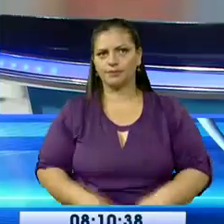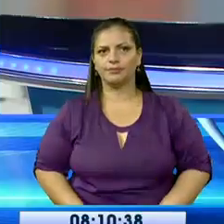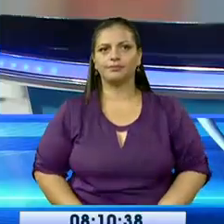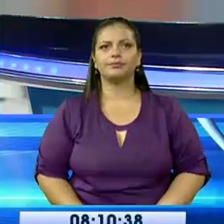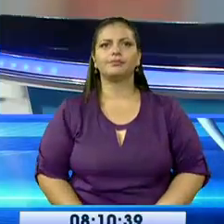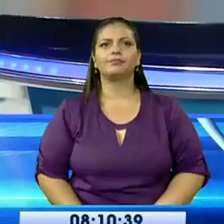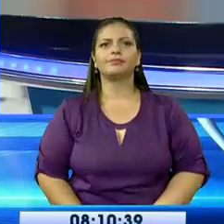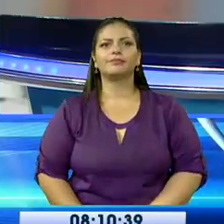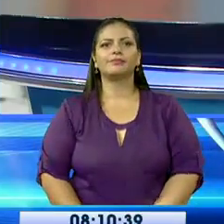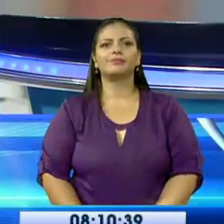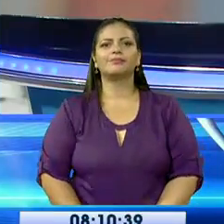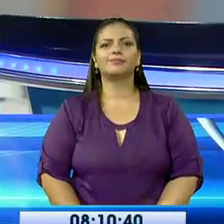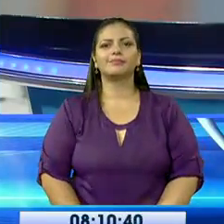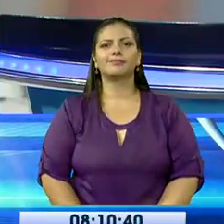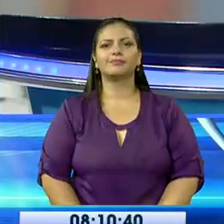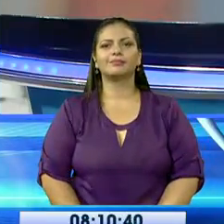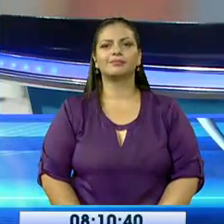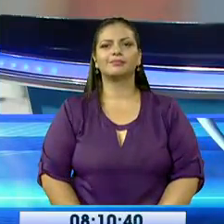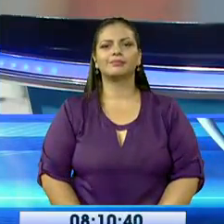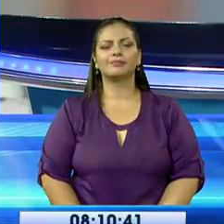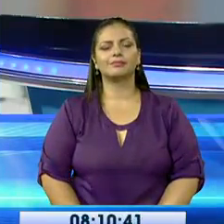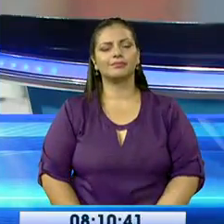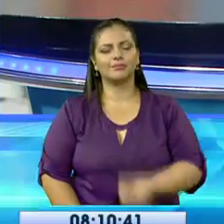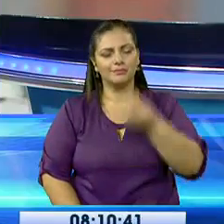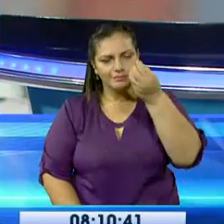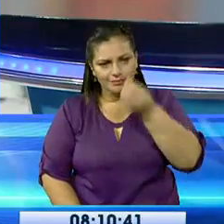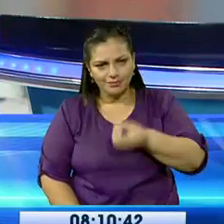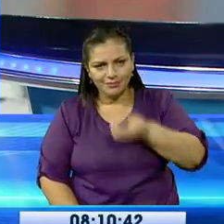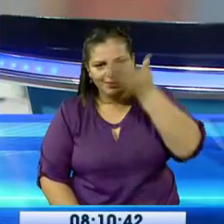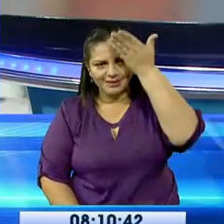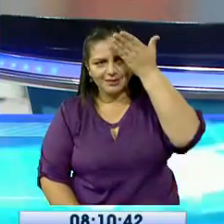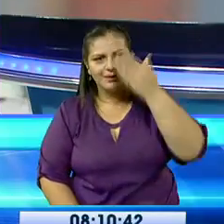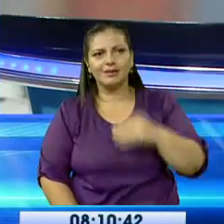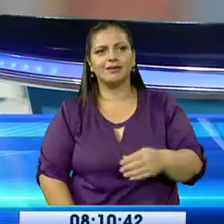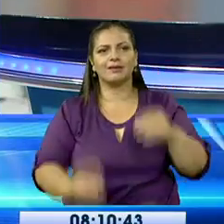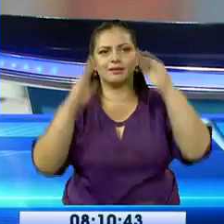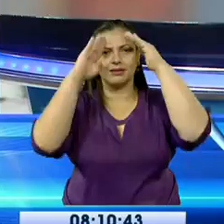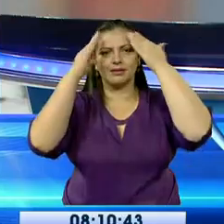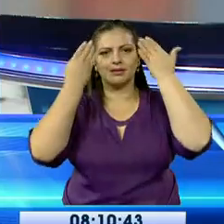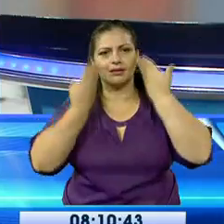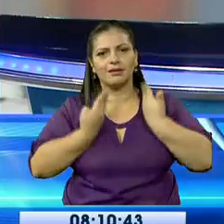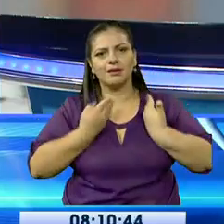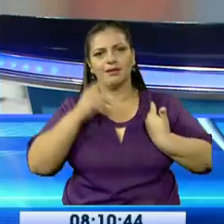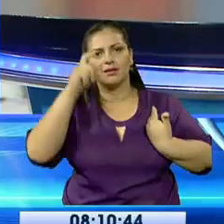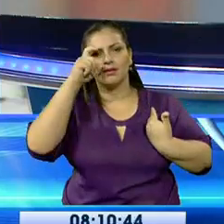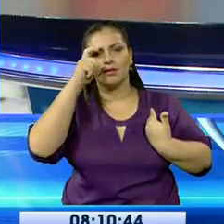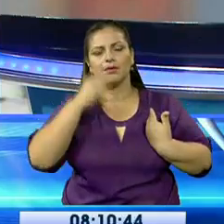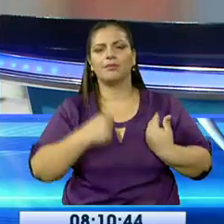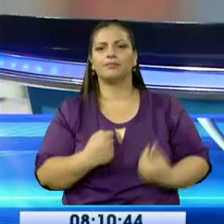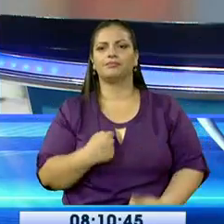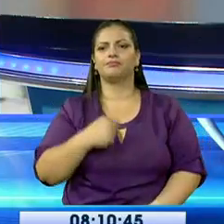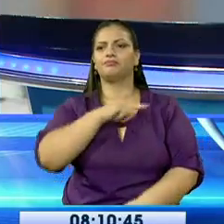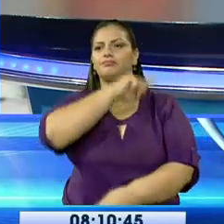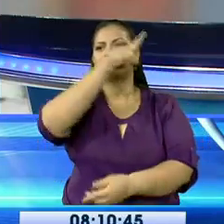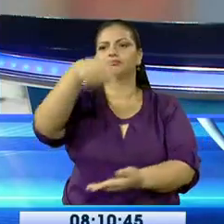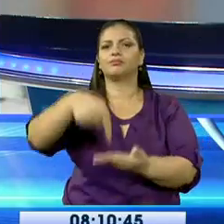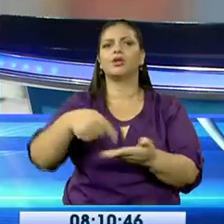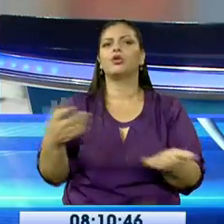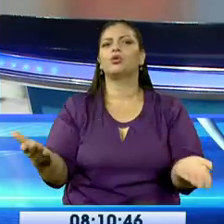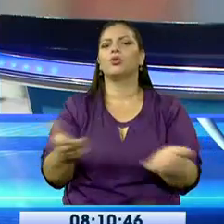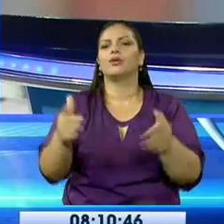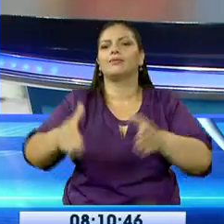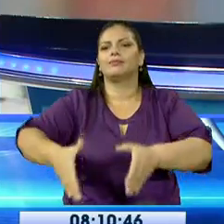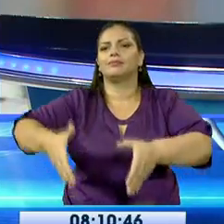Buenos días, queridos televidentes, Hugo, Rosalena, hemos acudido a uno de los centros de salud